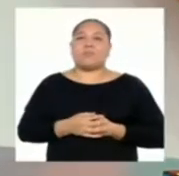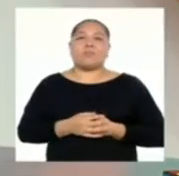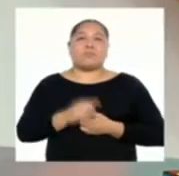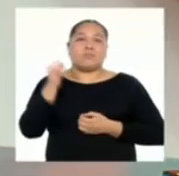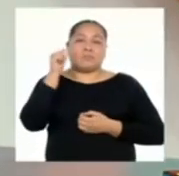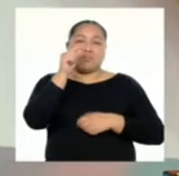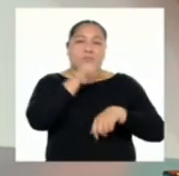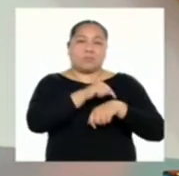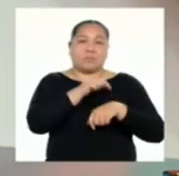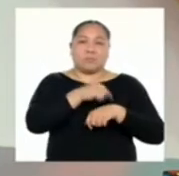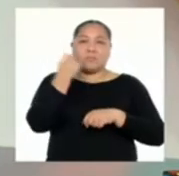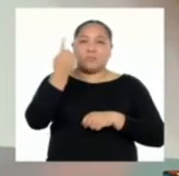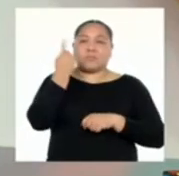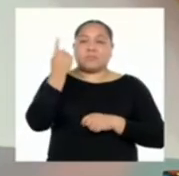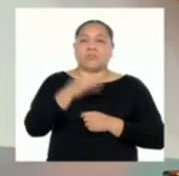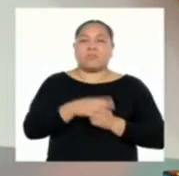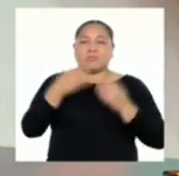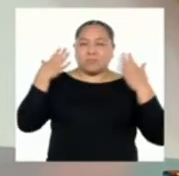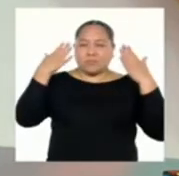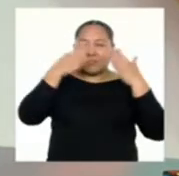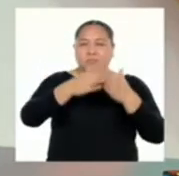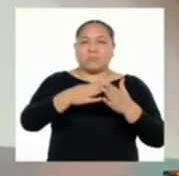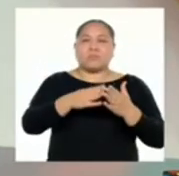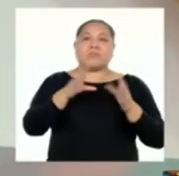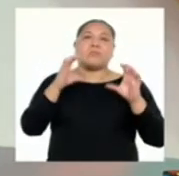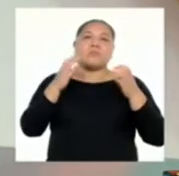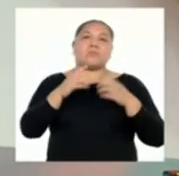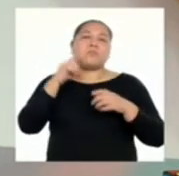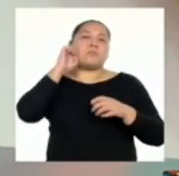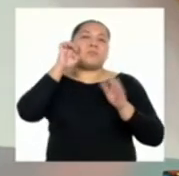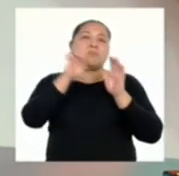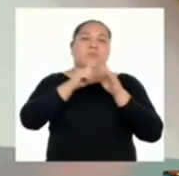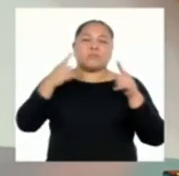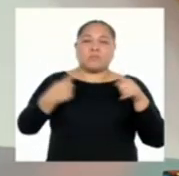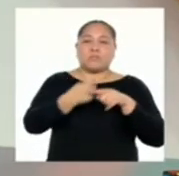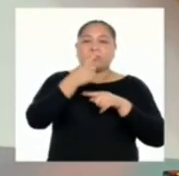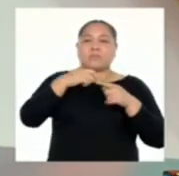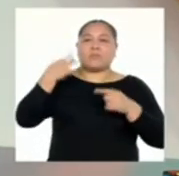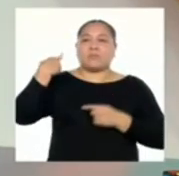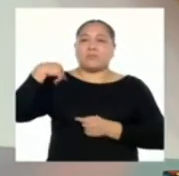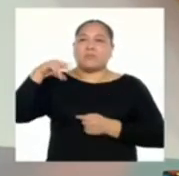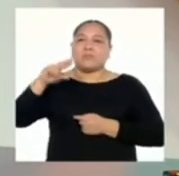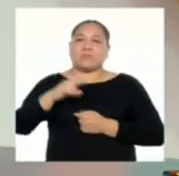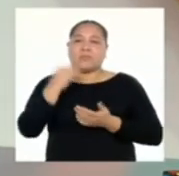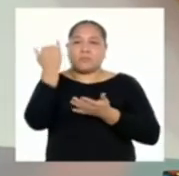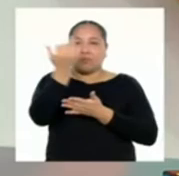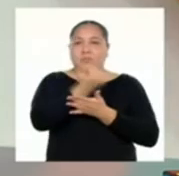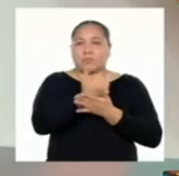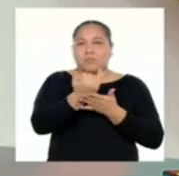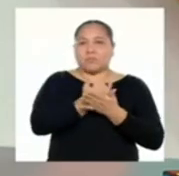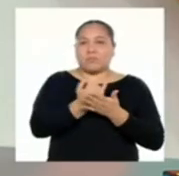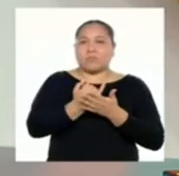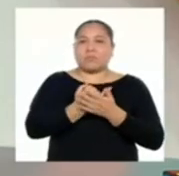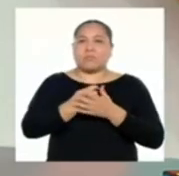En esa época solo se priorizaban cursos como costura, religión,